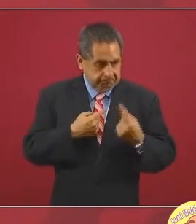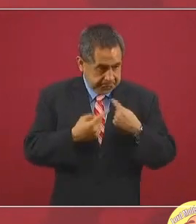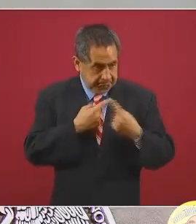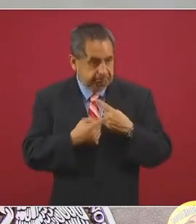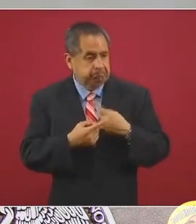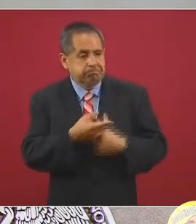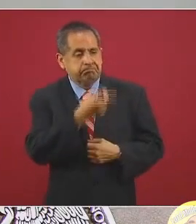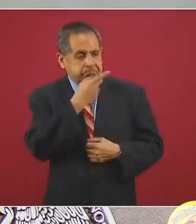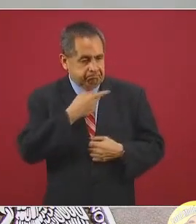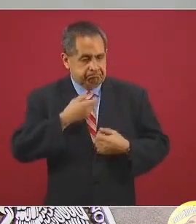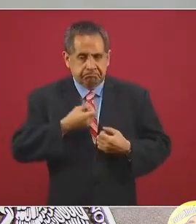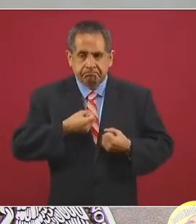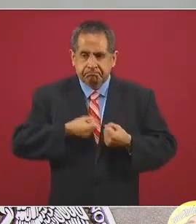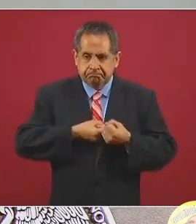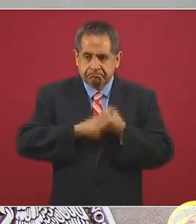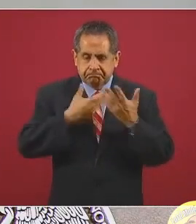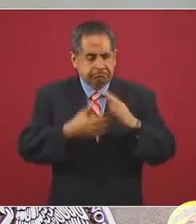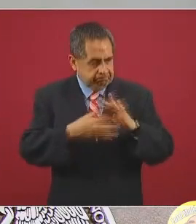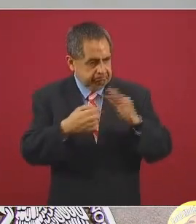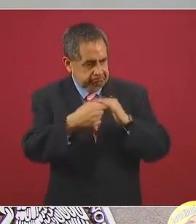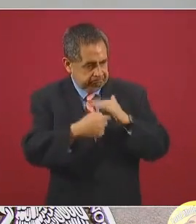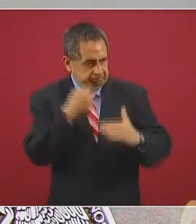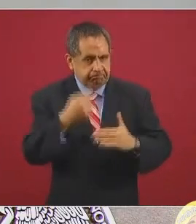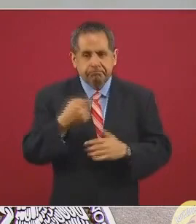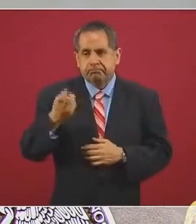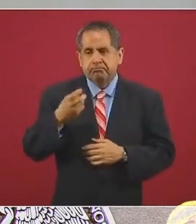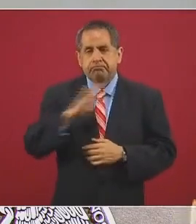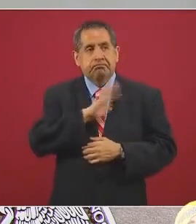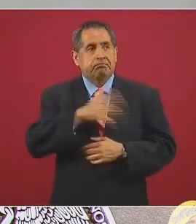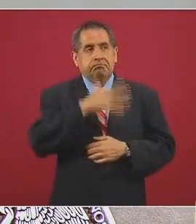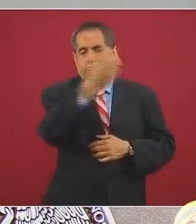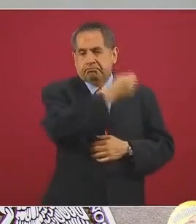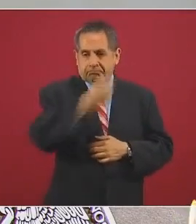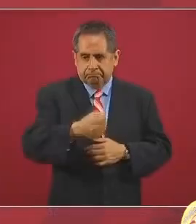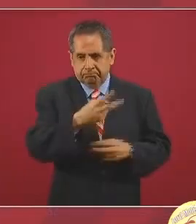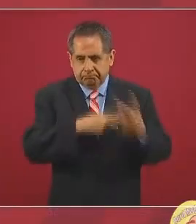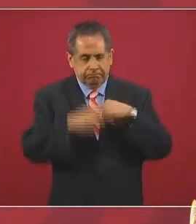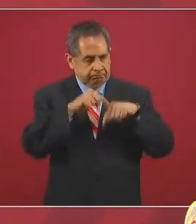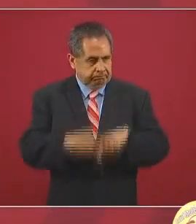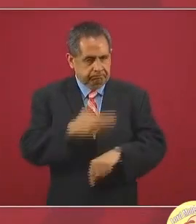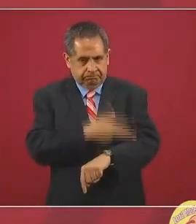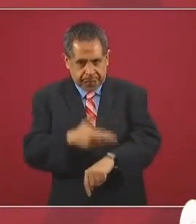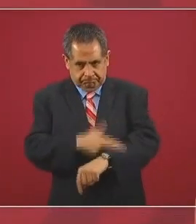jurídicamente la extradición del señor Lozoya